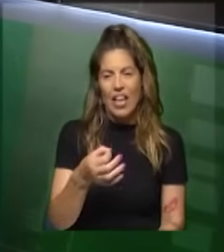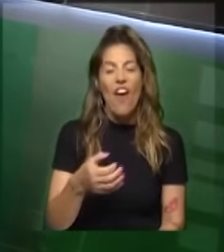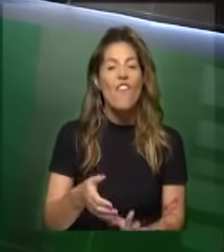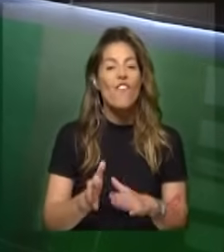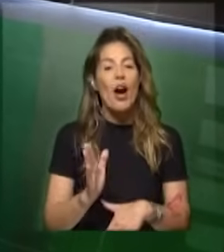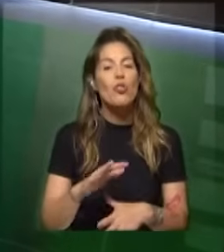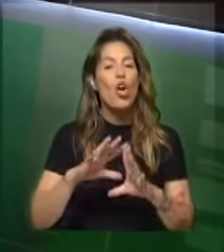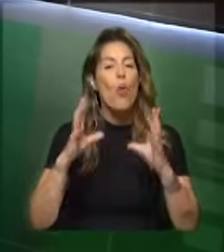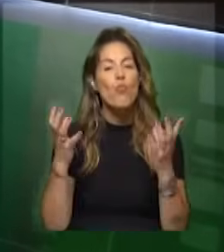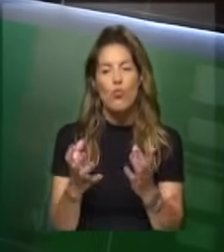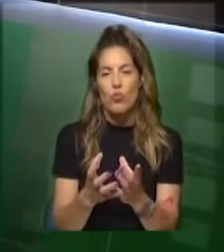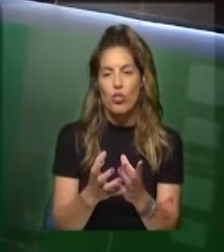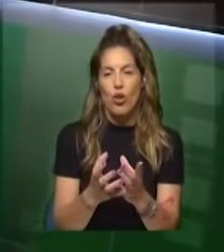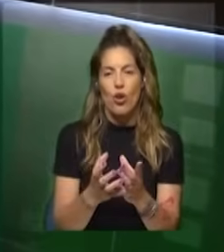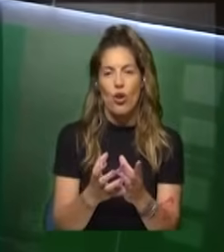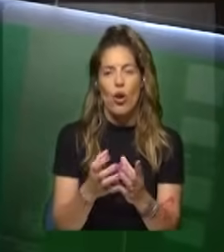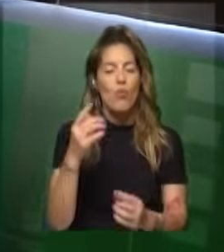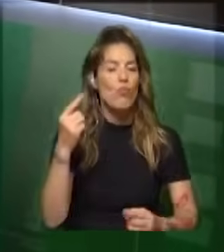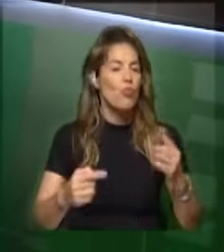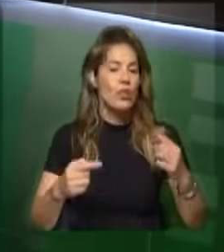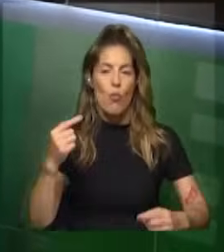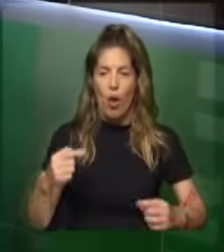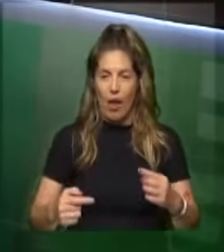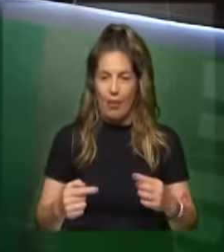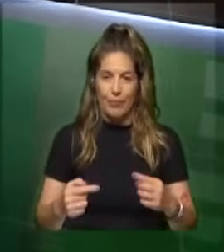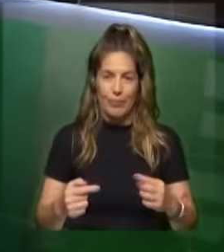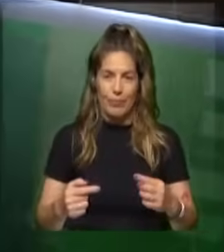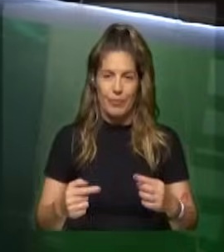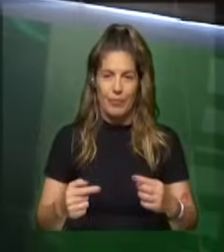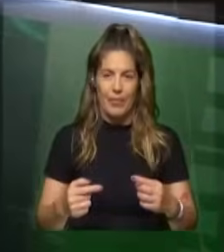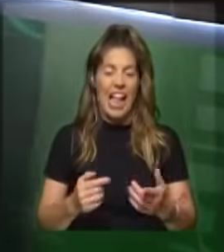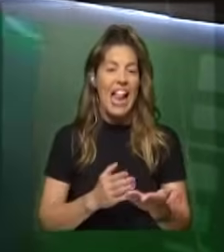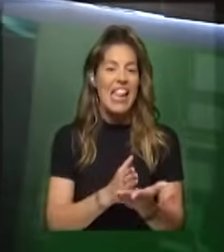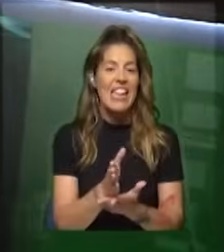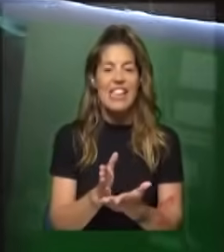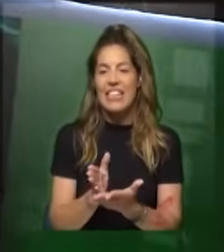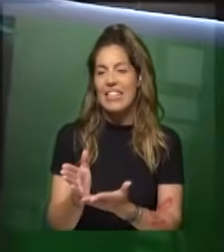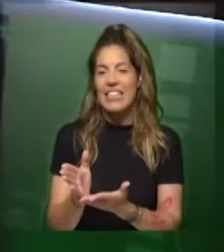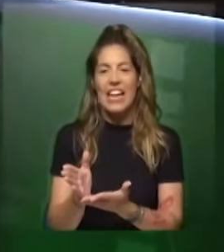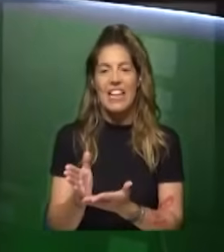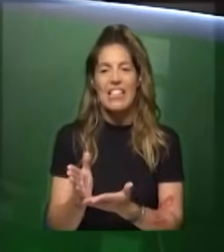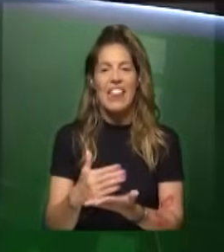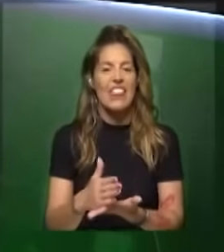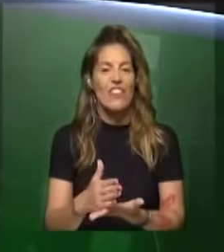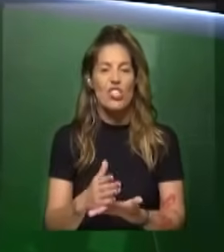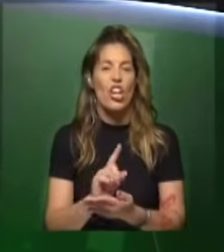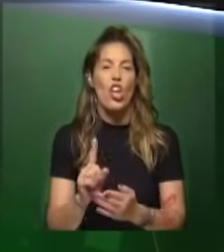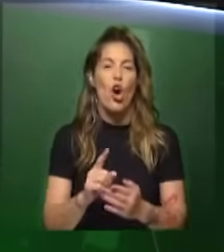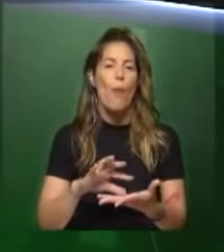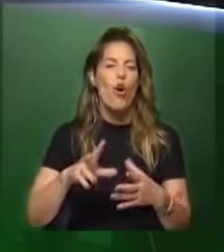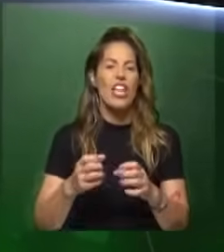vamos hacia un mundo multipolar, las líneas divisorias no van a ser ni los modelos